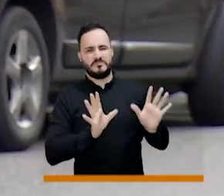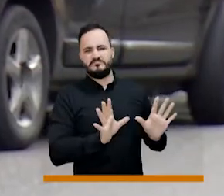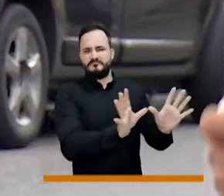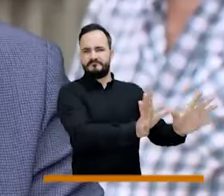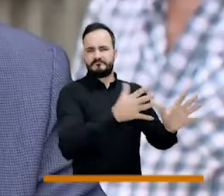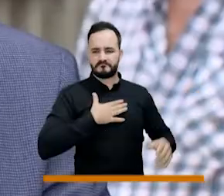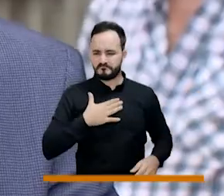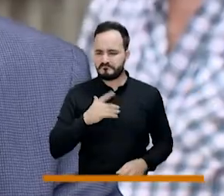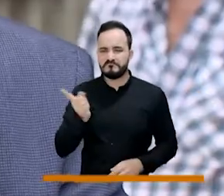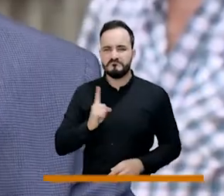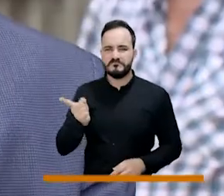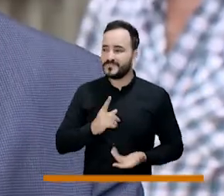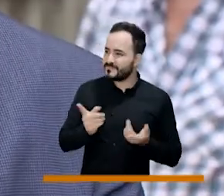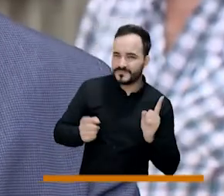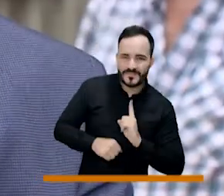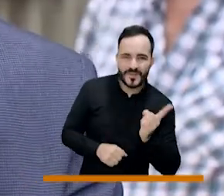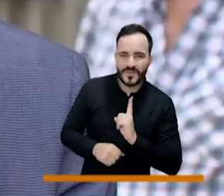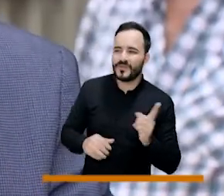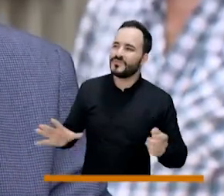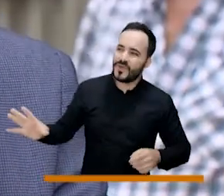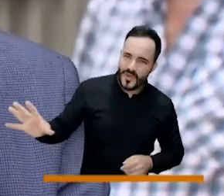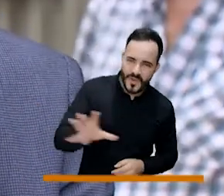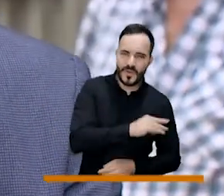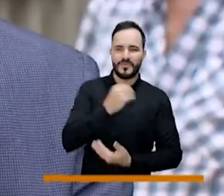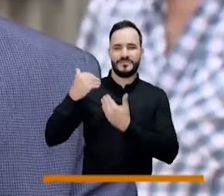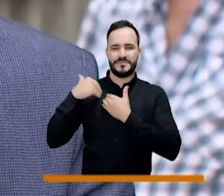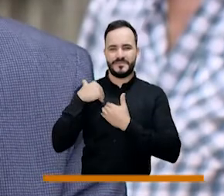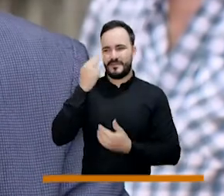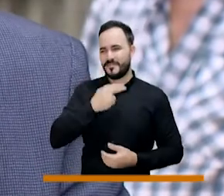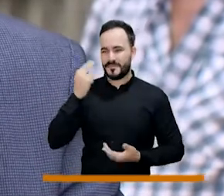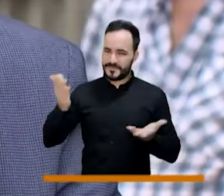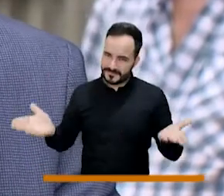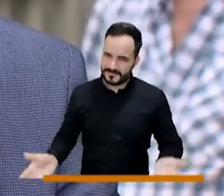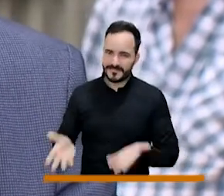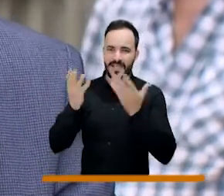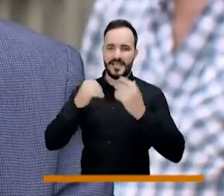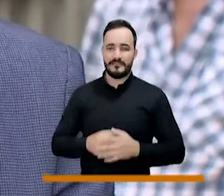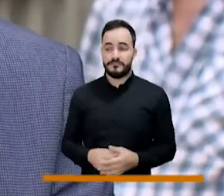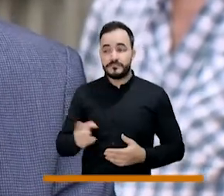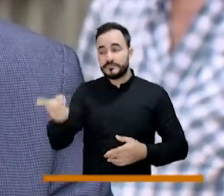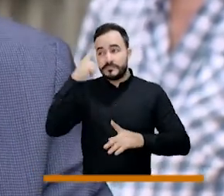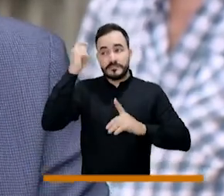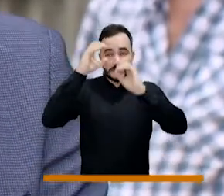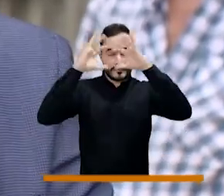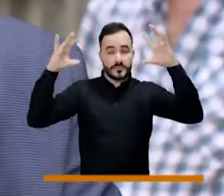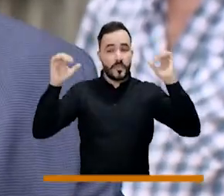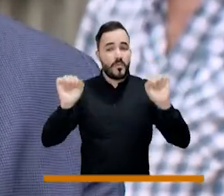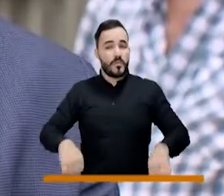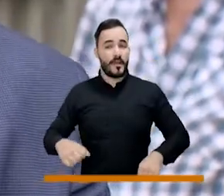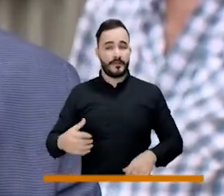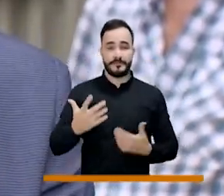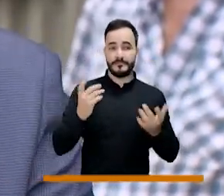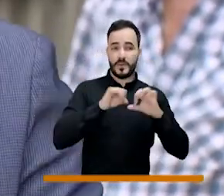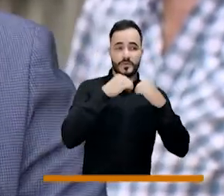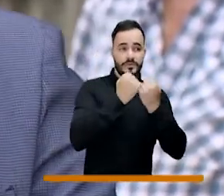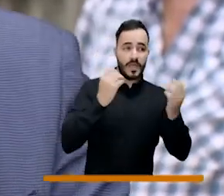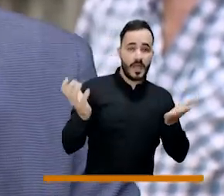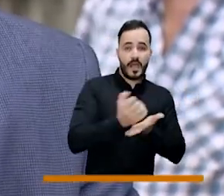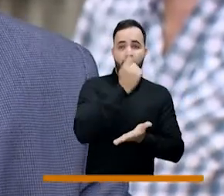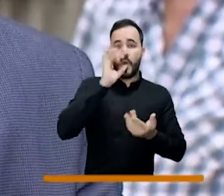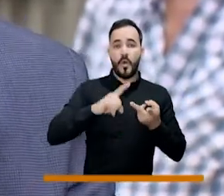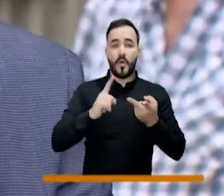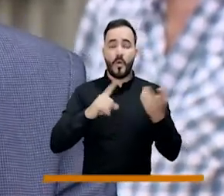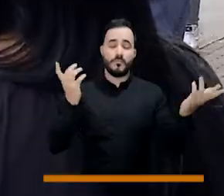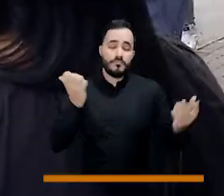políticos, sino que la política y la gestión comunitaria es tan importante que es un tema de todos. Entonces es esa invitación a que sueñen con ser concejales, con